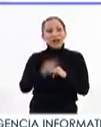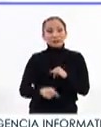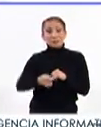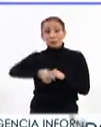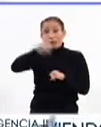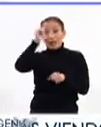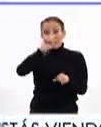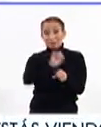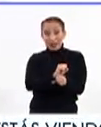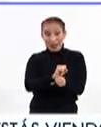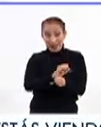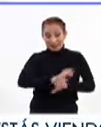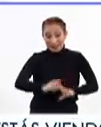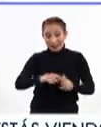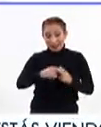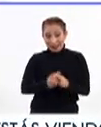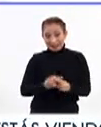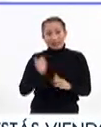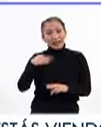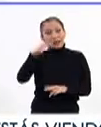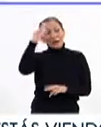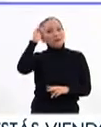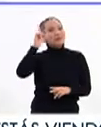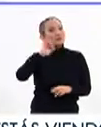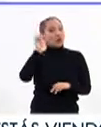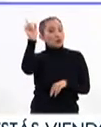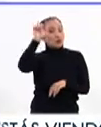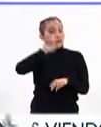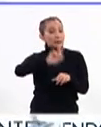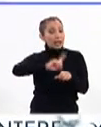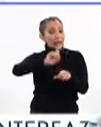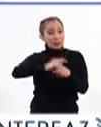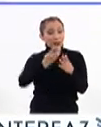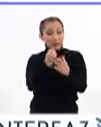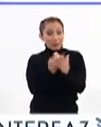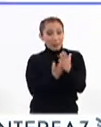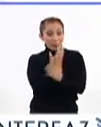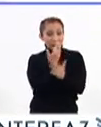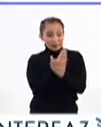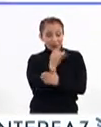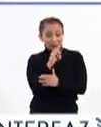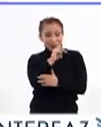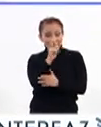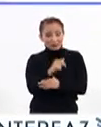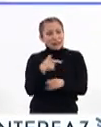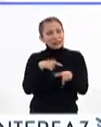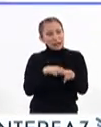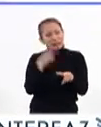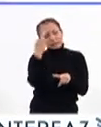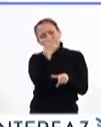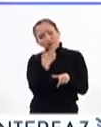la primera de la semana. Les recordamos que los esperamos todos los días a las 9 de la mañana en Interfaz para